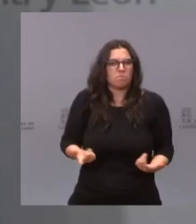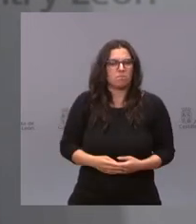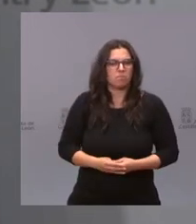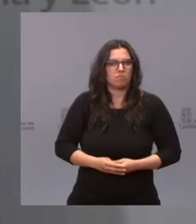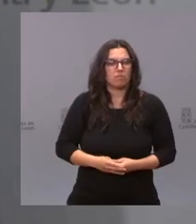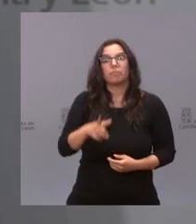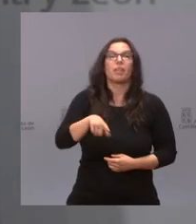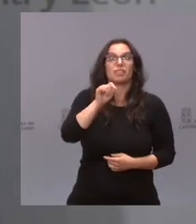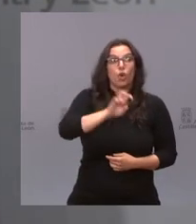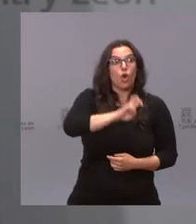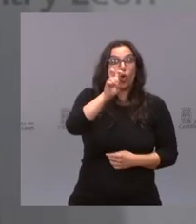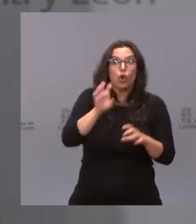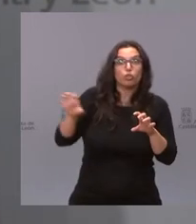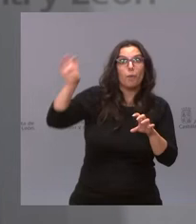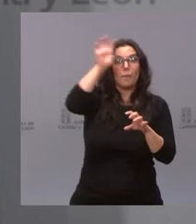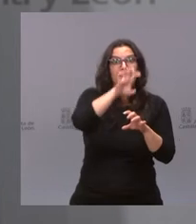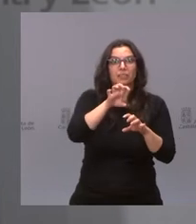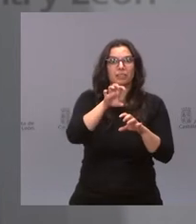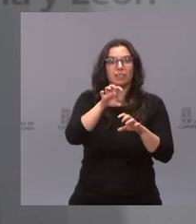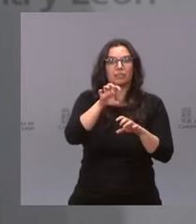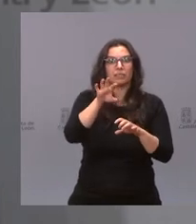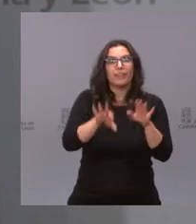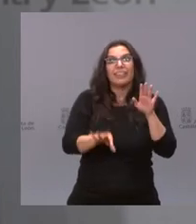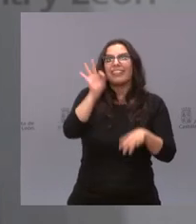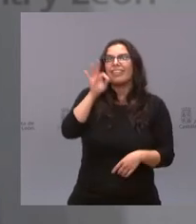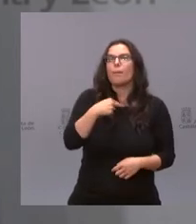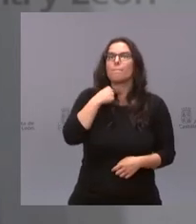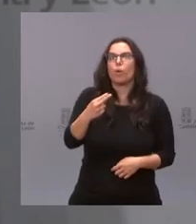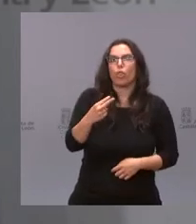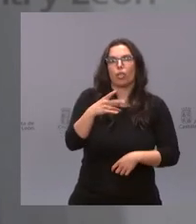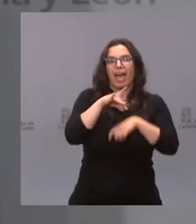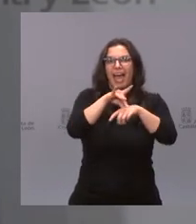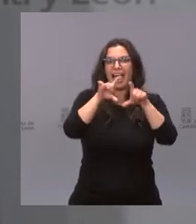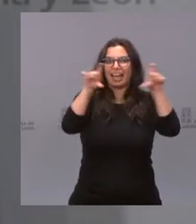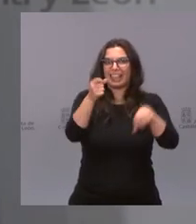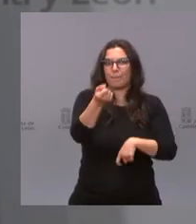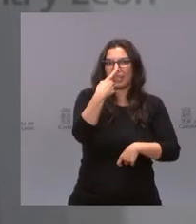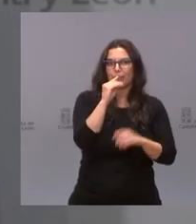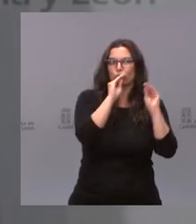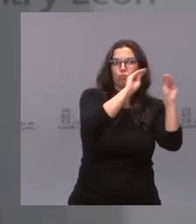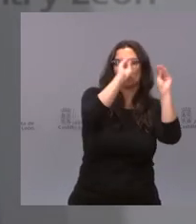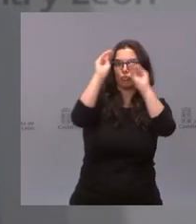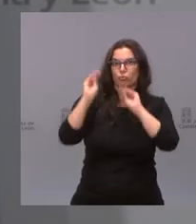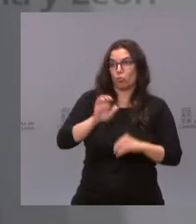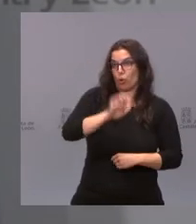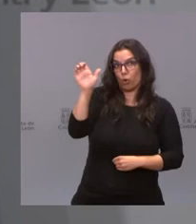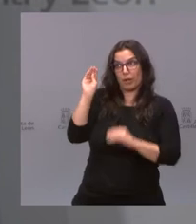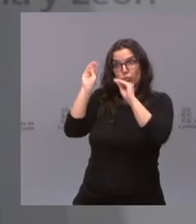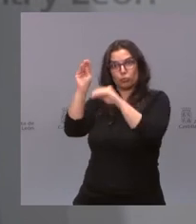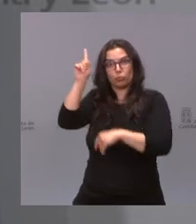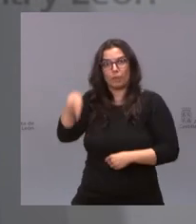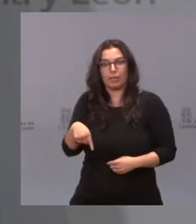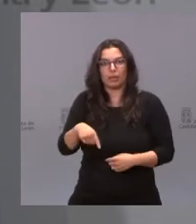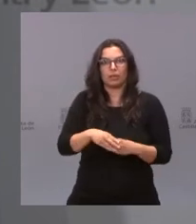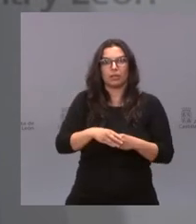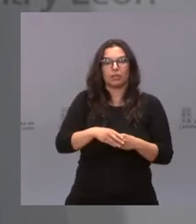decisión que en otros países la toma su Agencia del Medicamento, que en Europa la toma la Agencia del Medicamento. Y aquí es una cosa que se